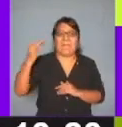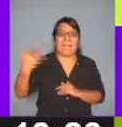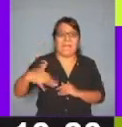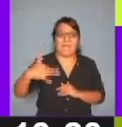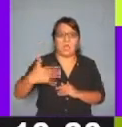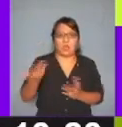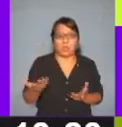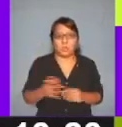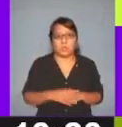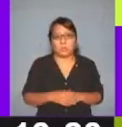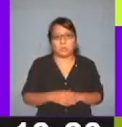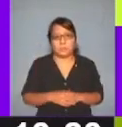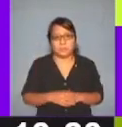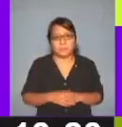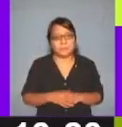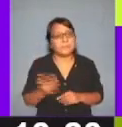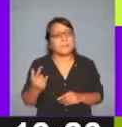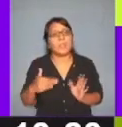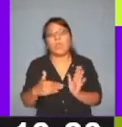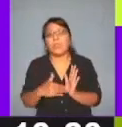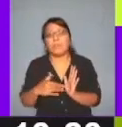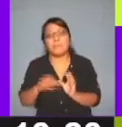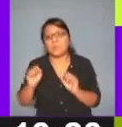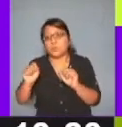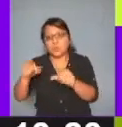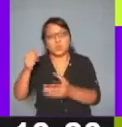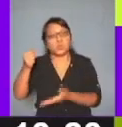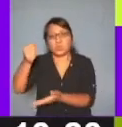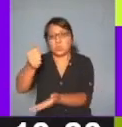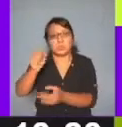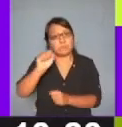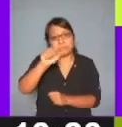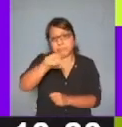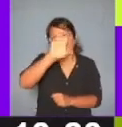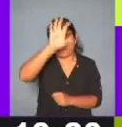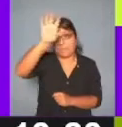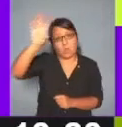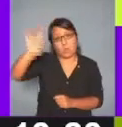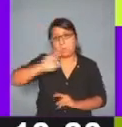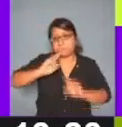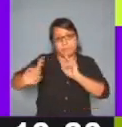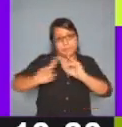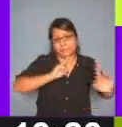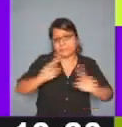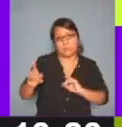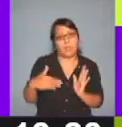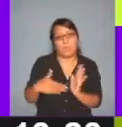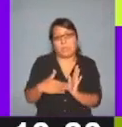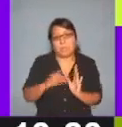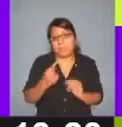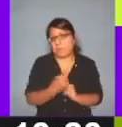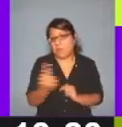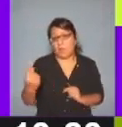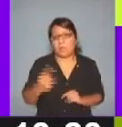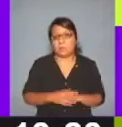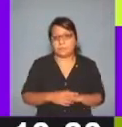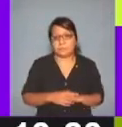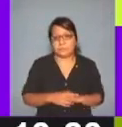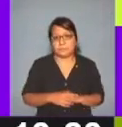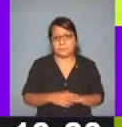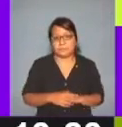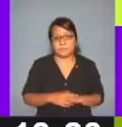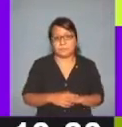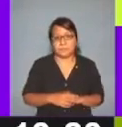dependiendo cu sea el esquema de subsidios que haya planteado cada provincia o cada municipio aquí le pregunto dos cositas